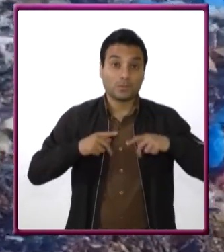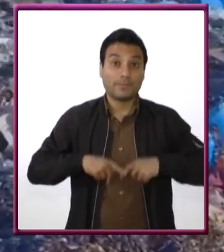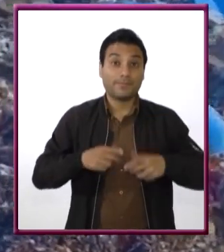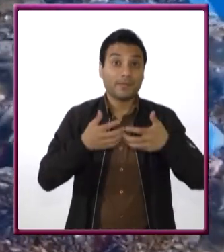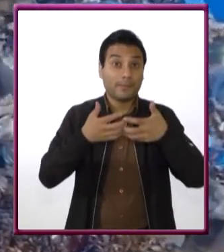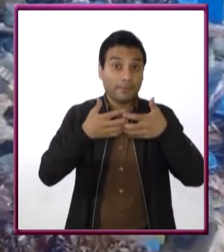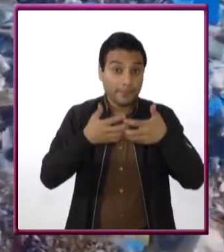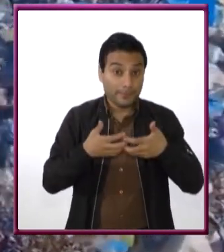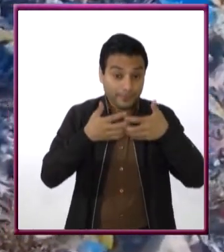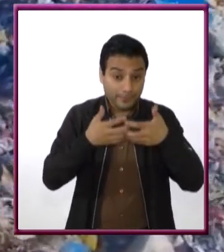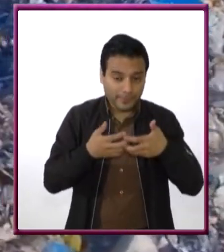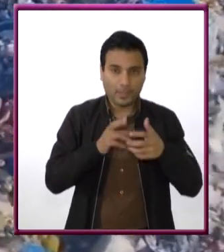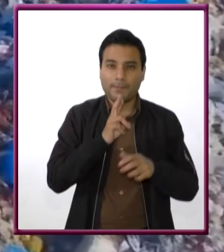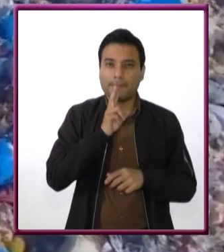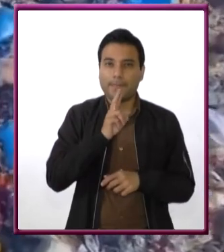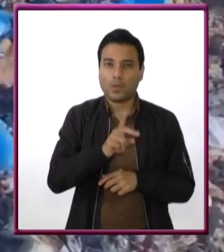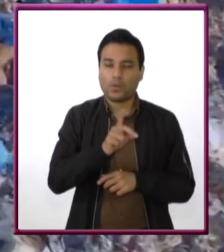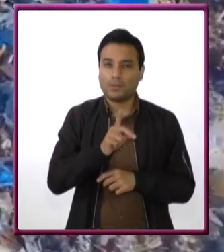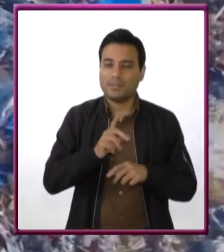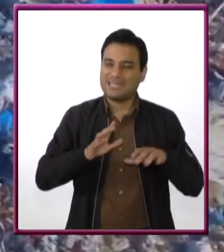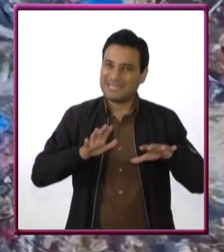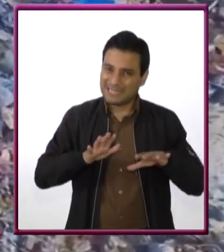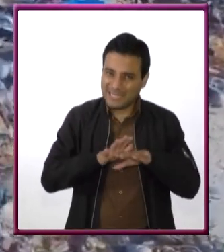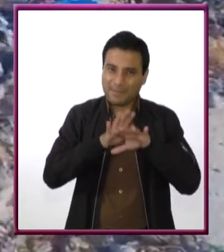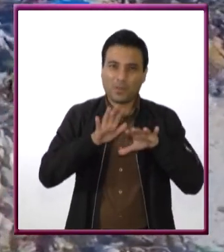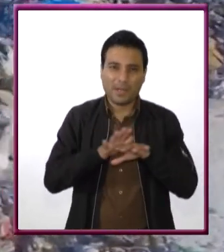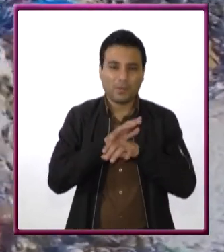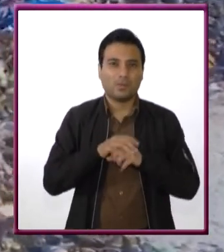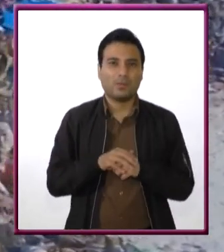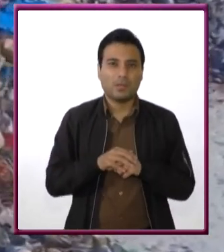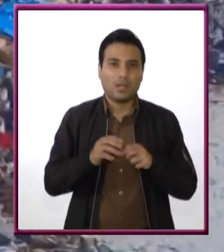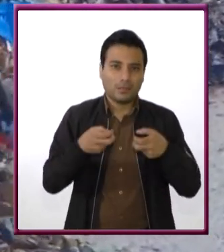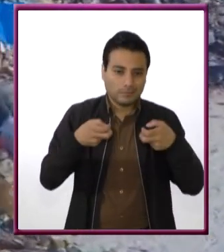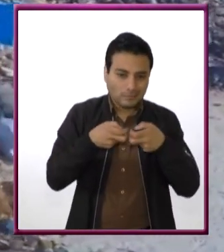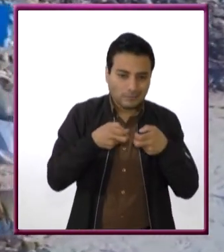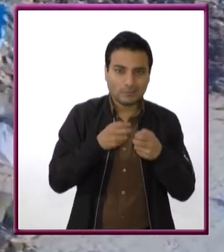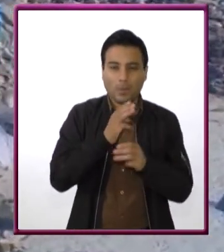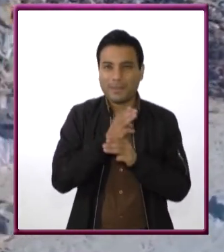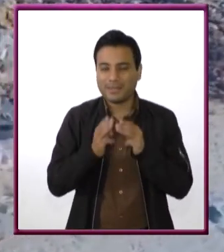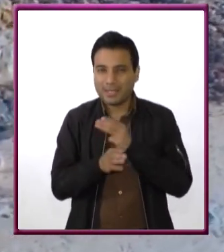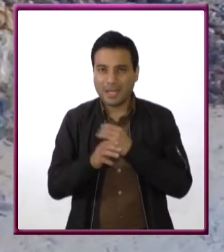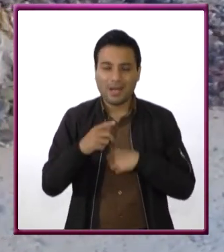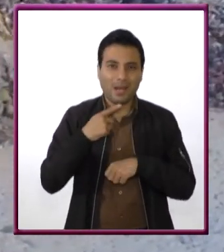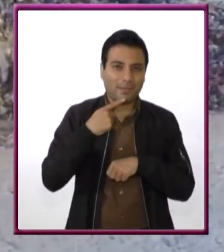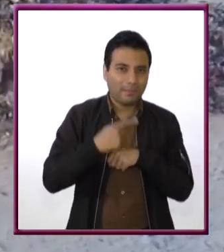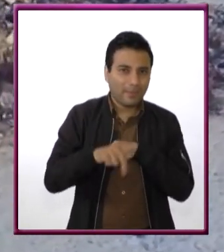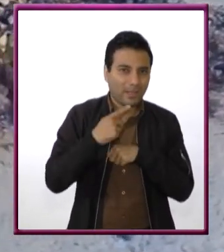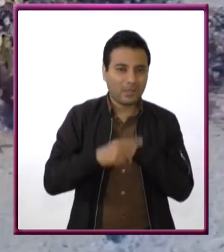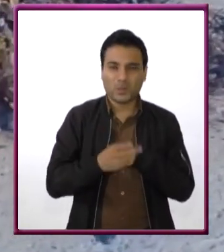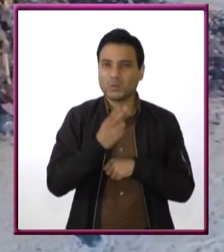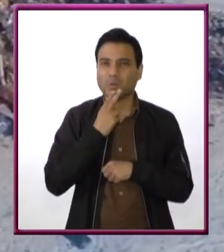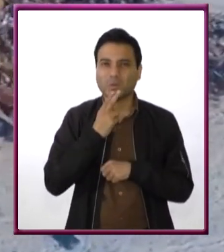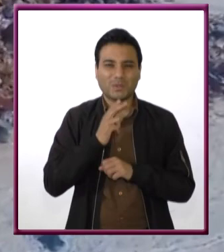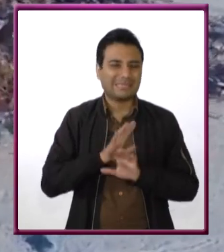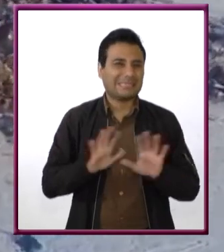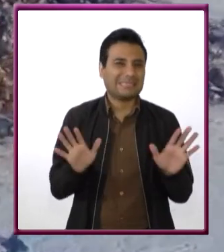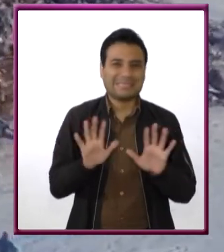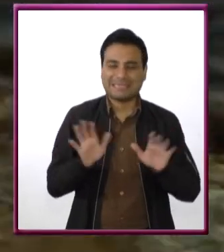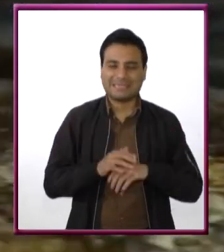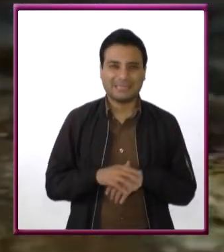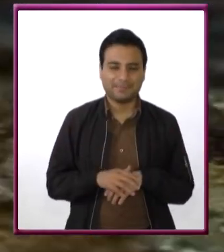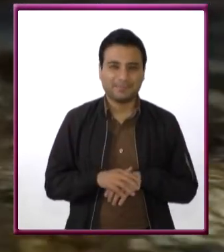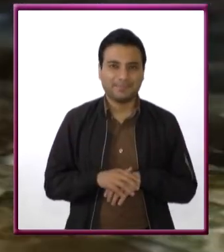estén diciendo, vamos a cambiar nuestras prácticas de producción, dejemos de usar materiales peligrosos, dejemos de usar en